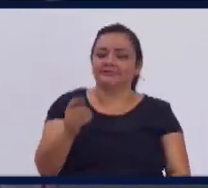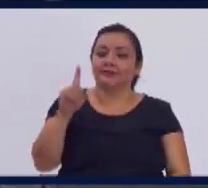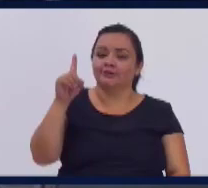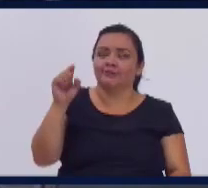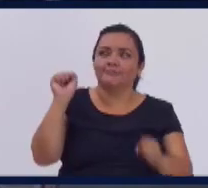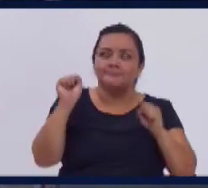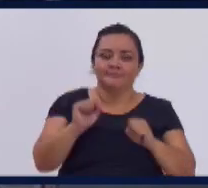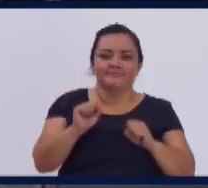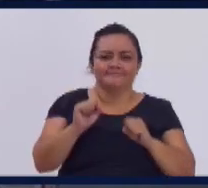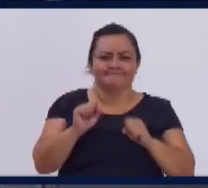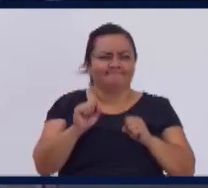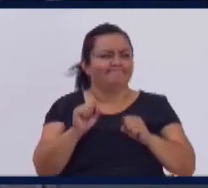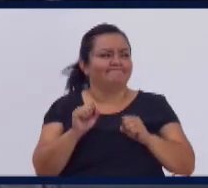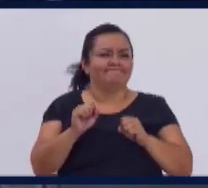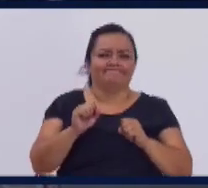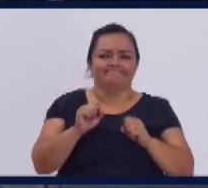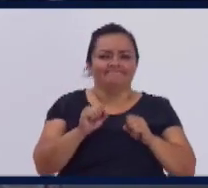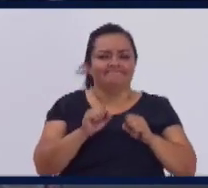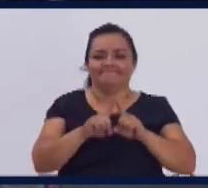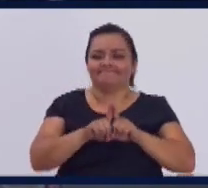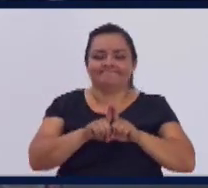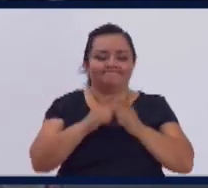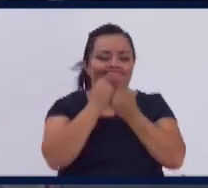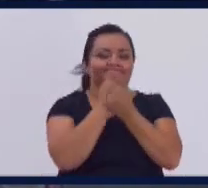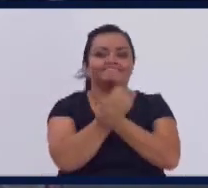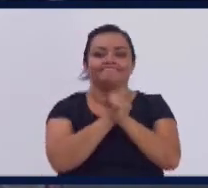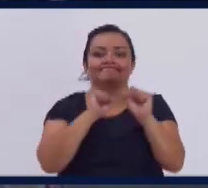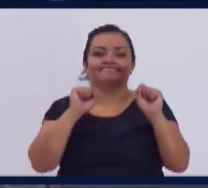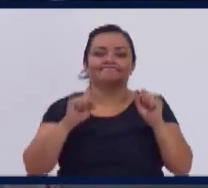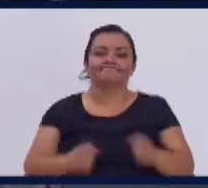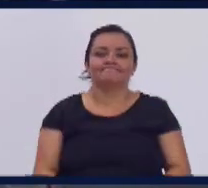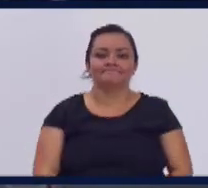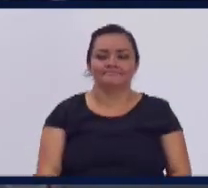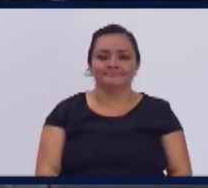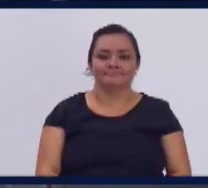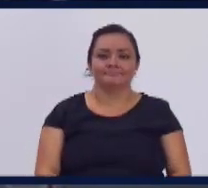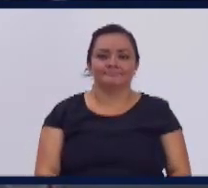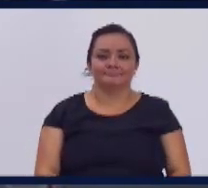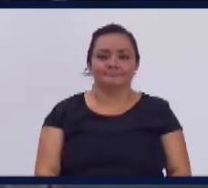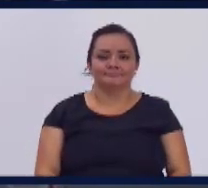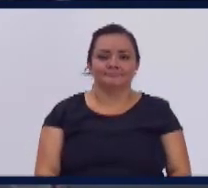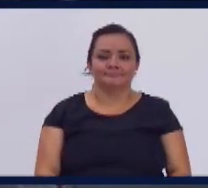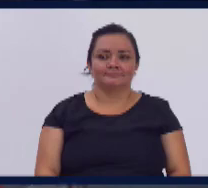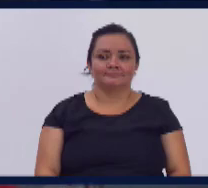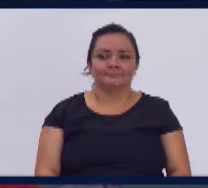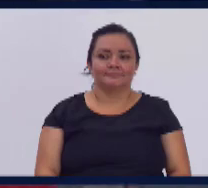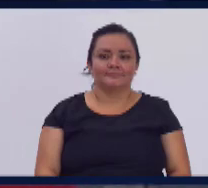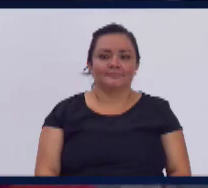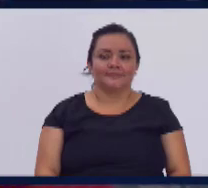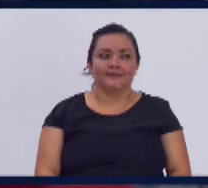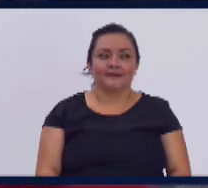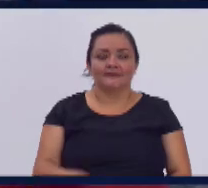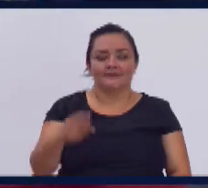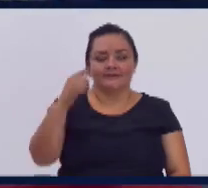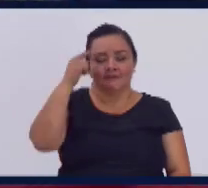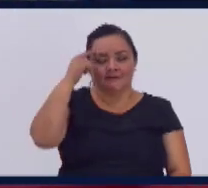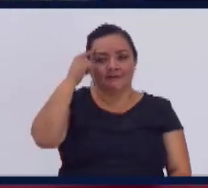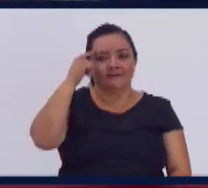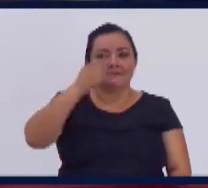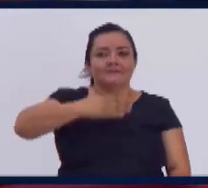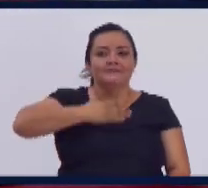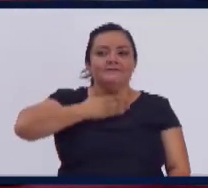romper ese vínculo y romper esa cadena. Créame que estando con los privados de libertad